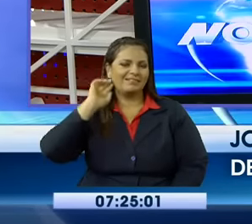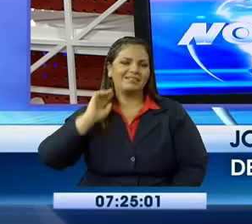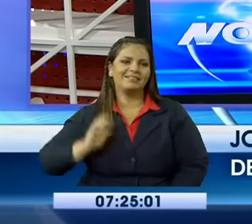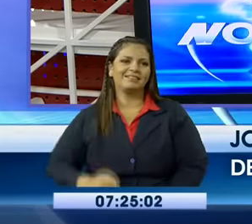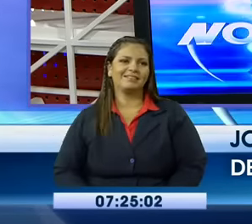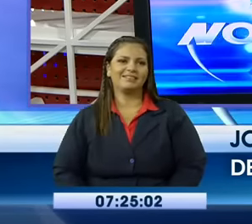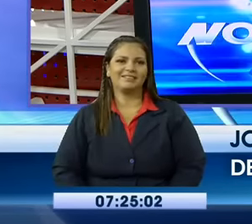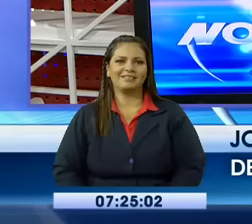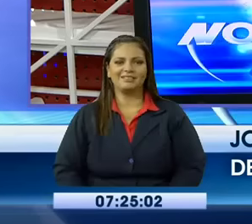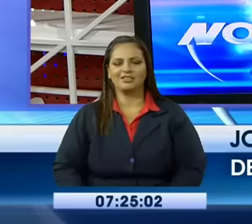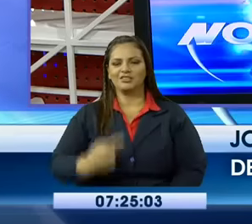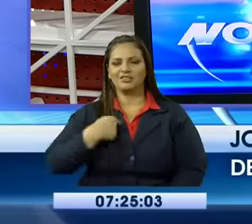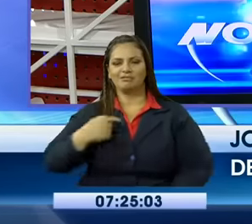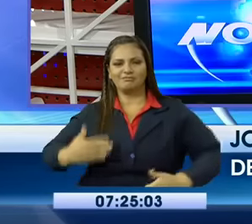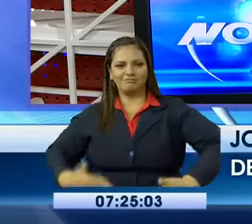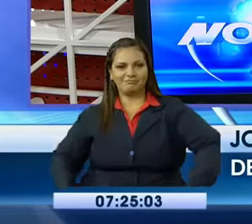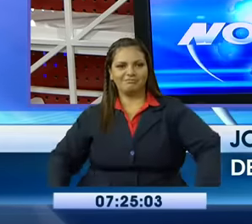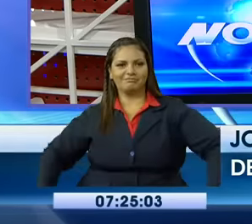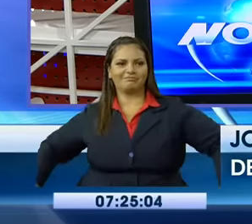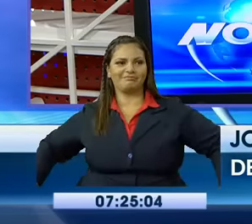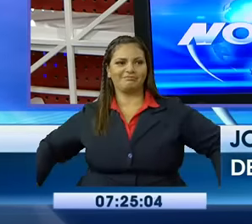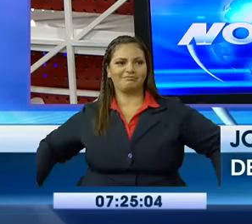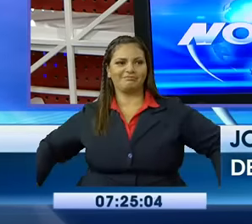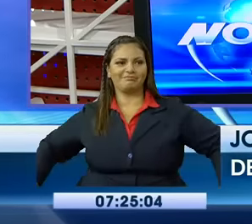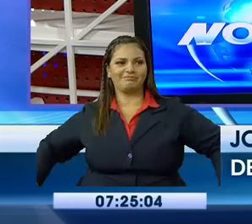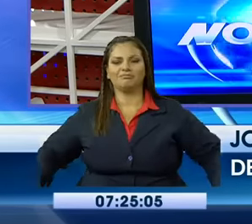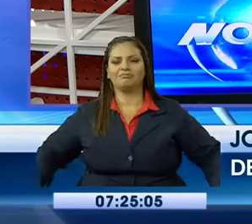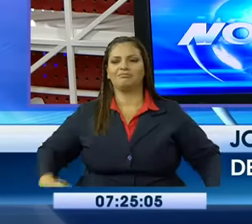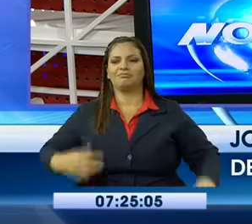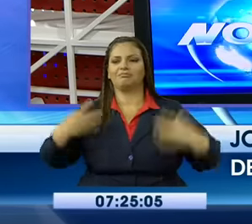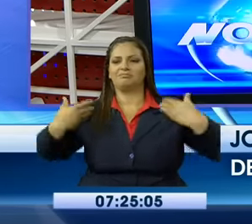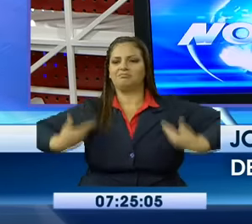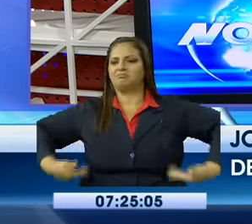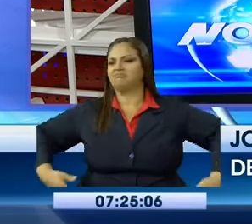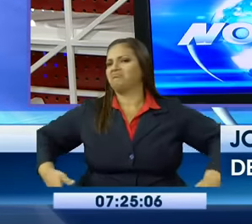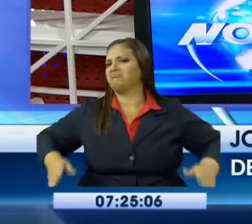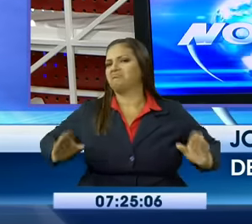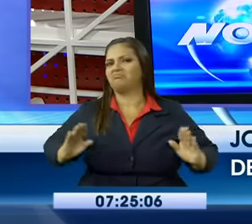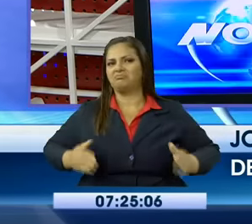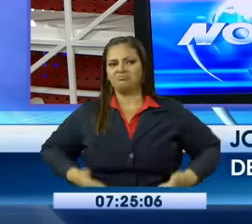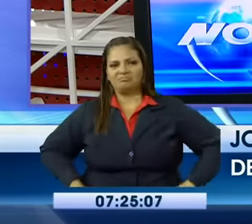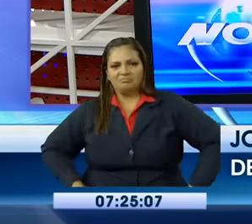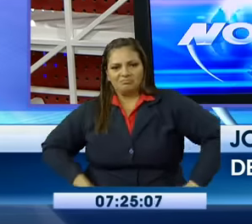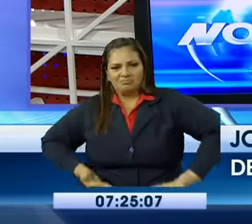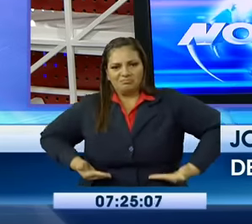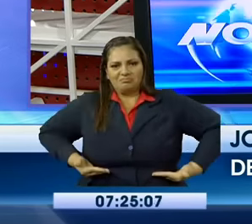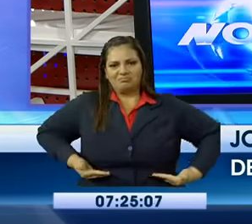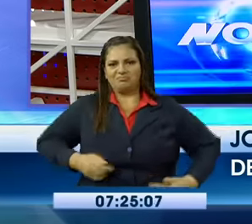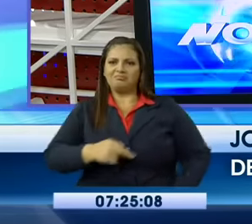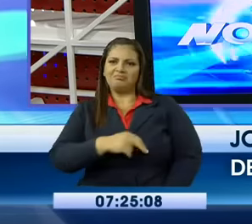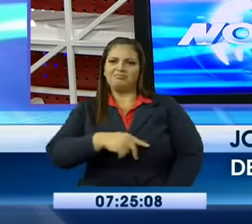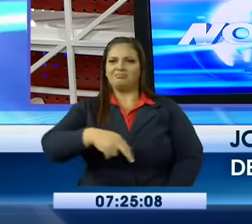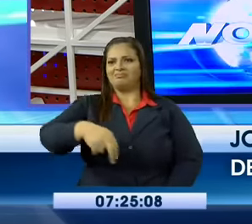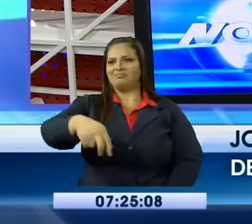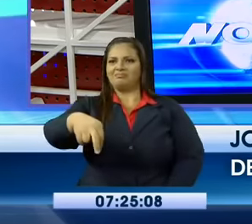Ando en bermuda. Bermuda y camiseta un poquito arriba de la cintura.